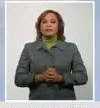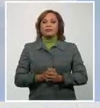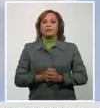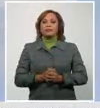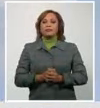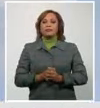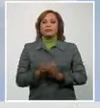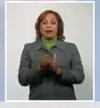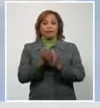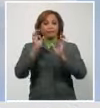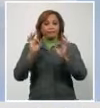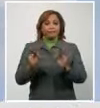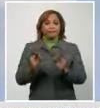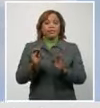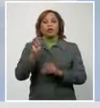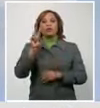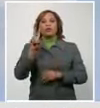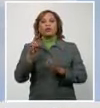activos